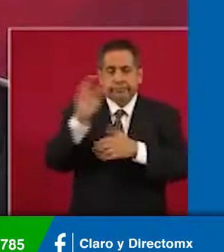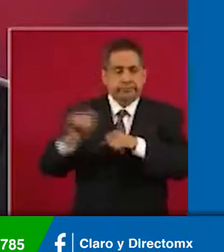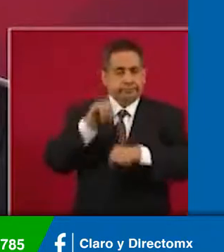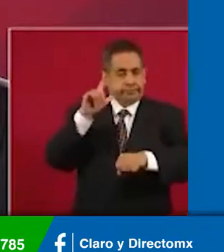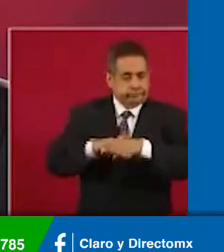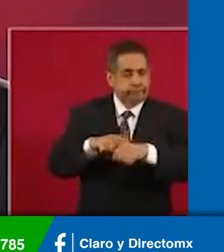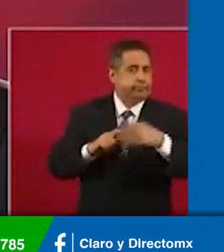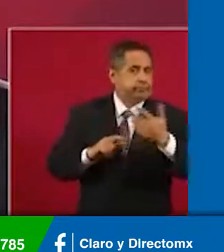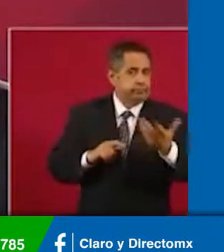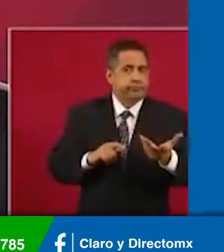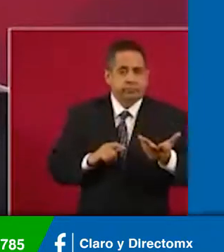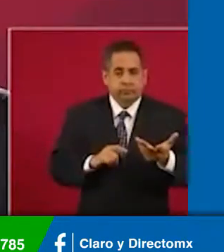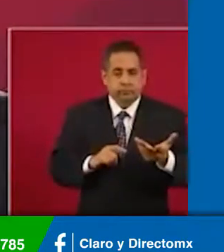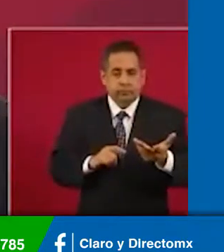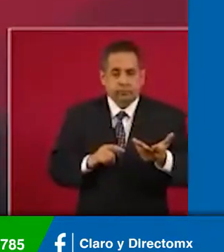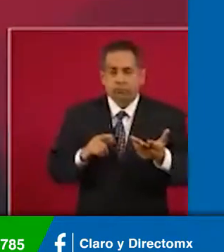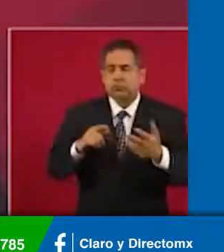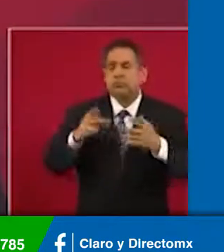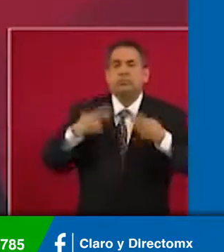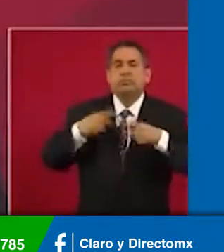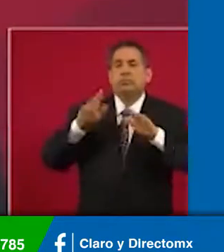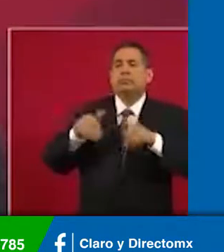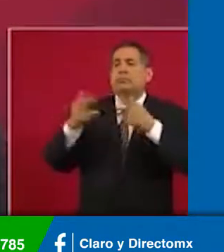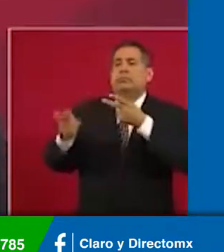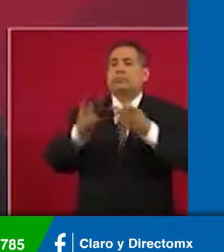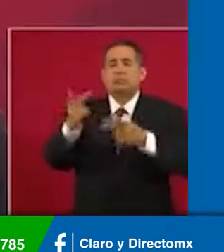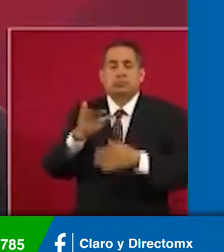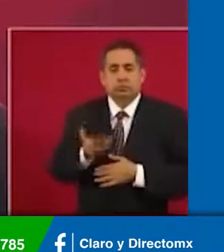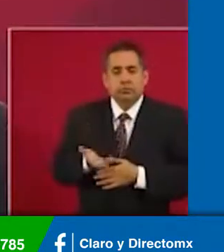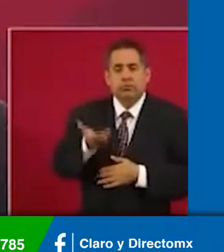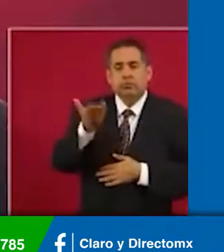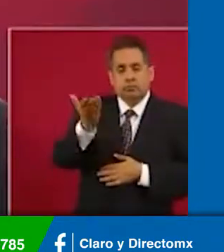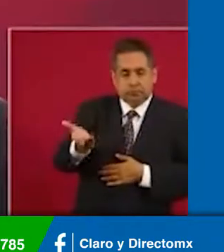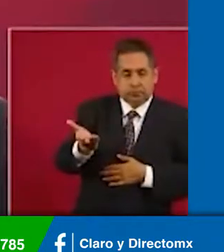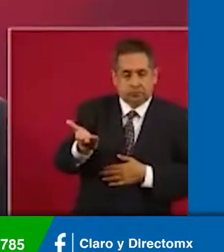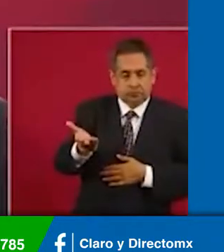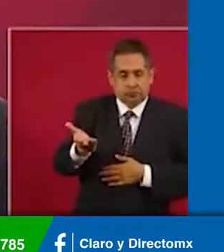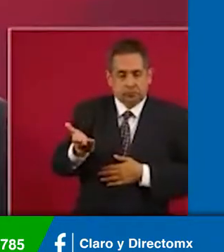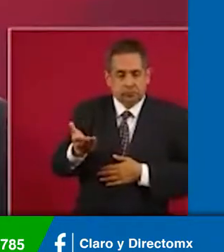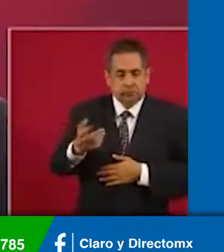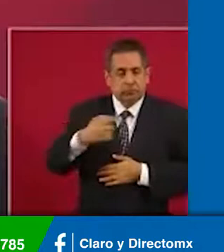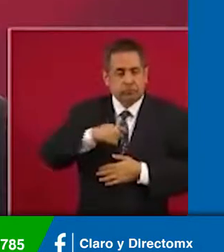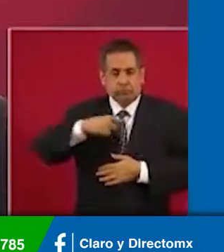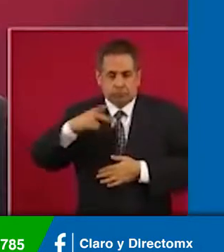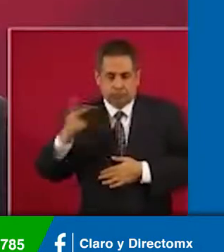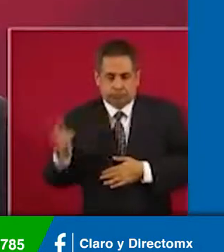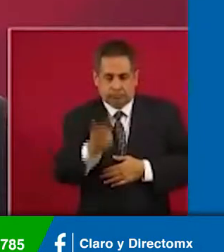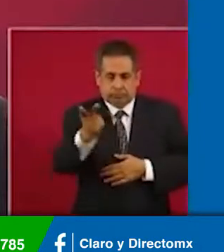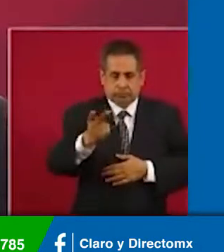de Consulta Popular, propongo la siguiente pregunta.